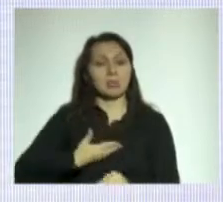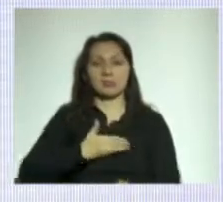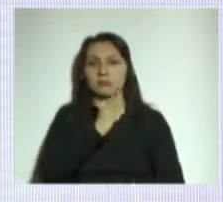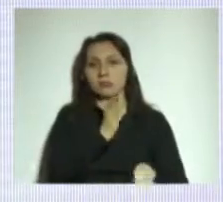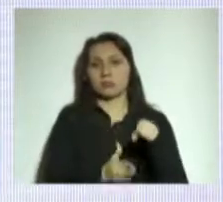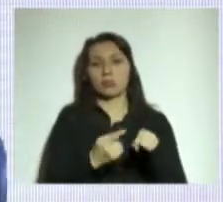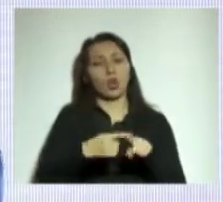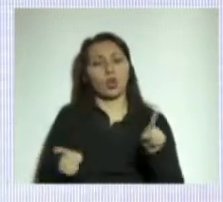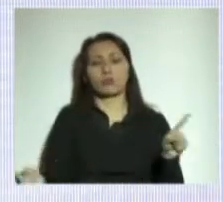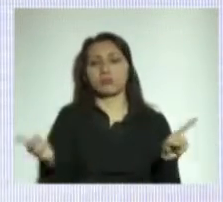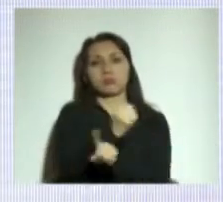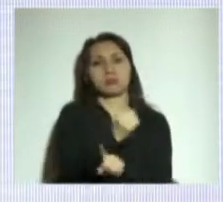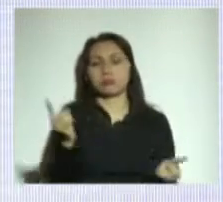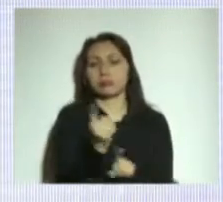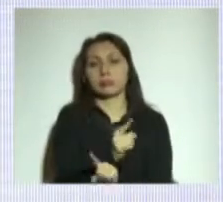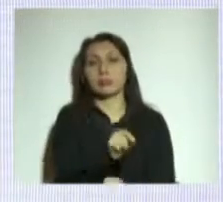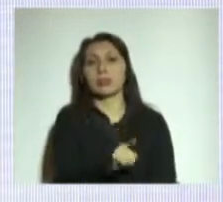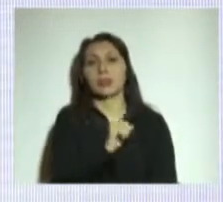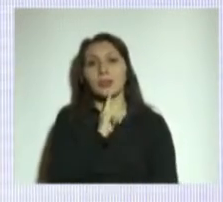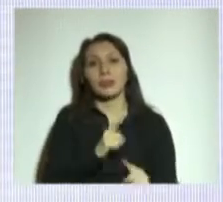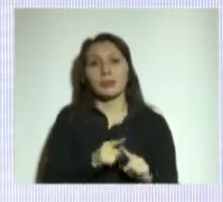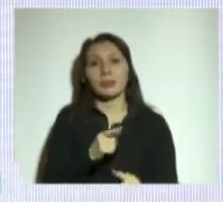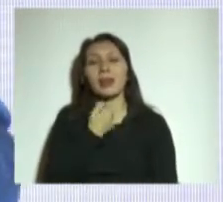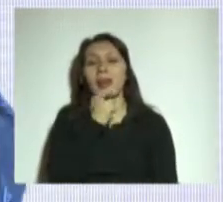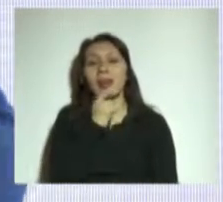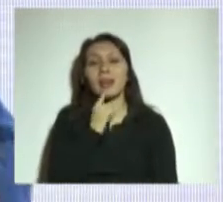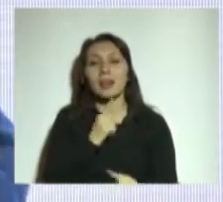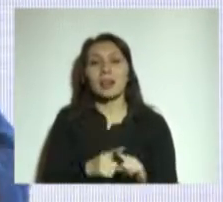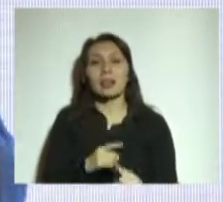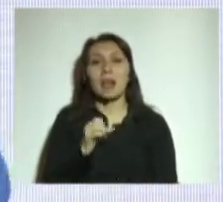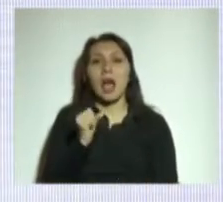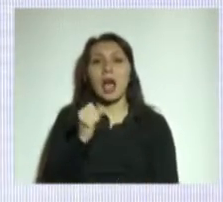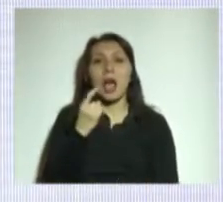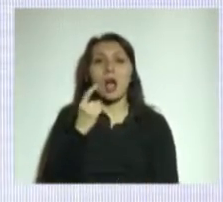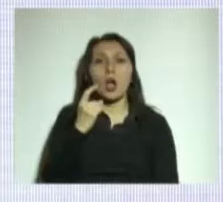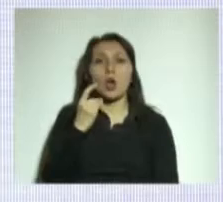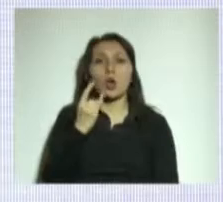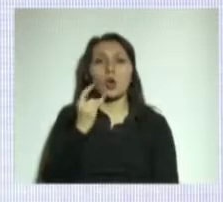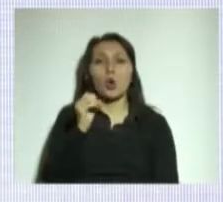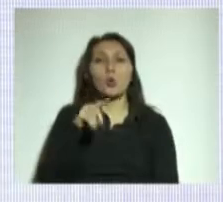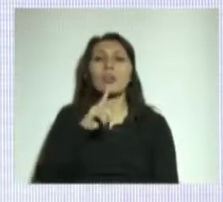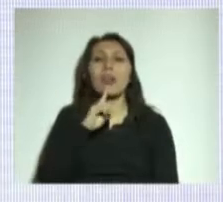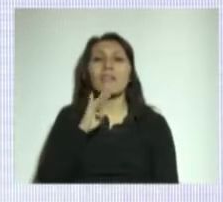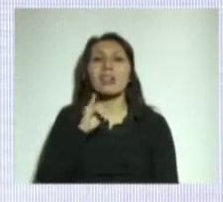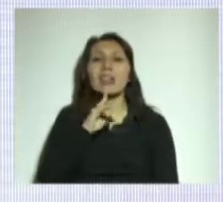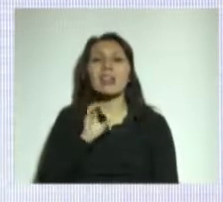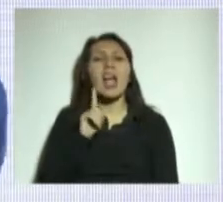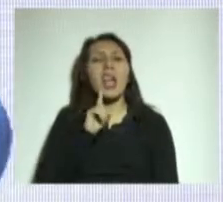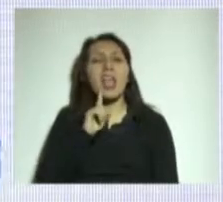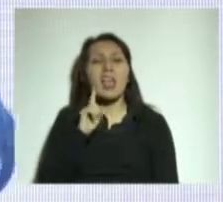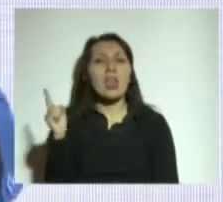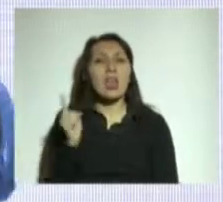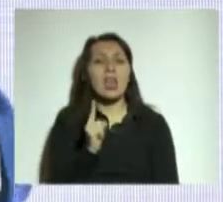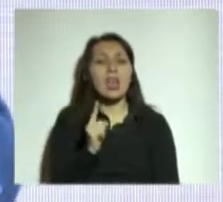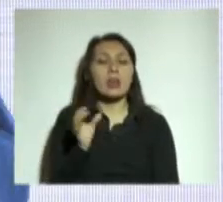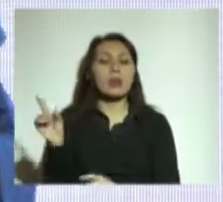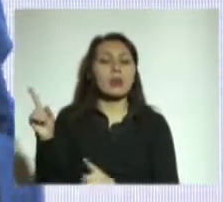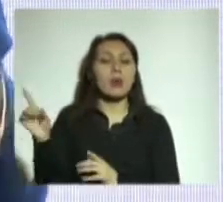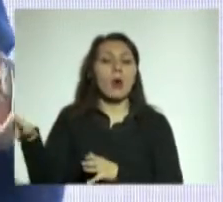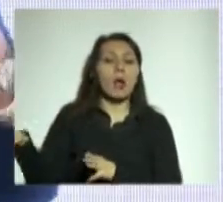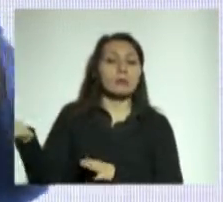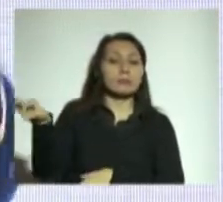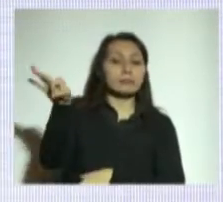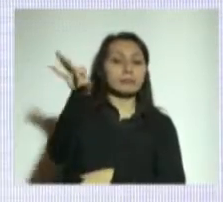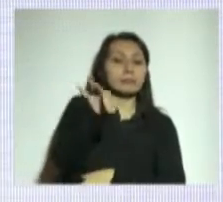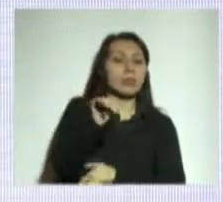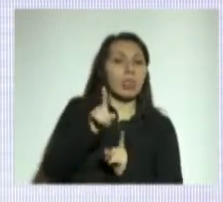etc. Está ahí lo que los ingleses llaman accountability. ¿Quién es tu accountability? ¿No? ¿Quién te ha puesto ahí? ¿Y a